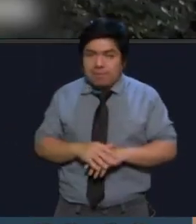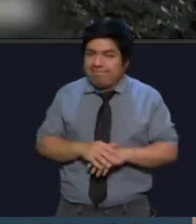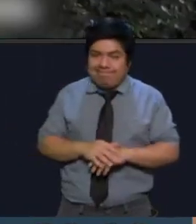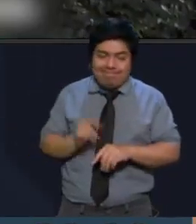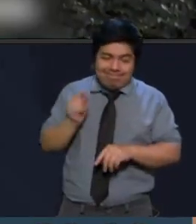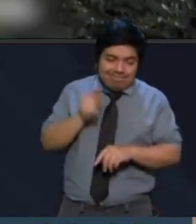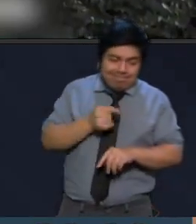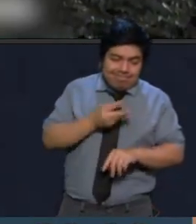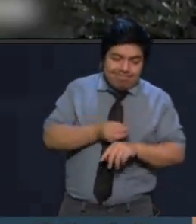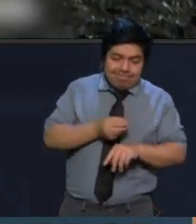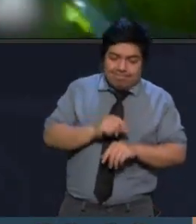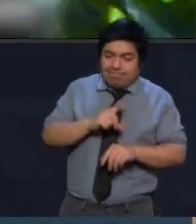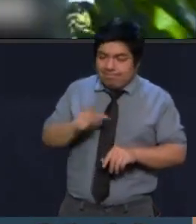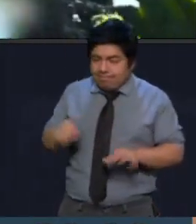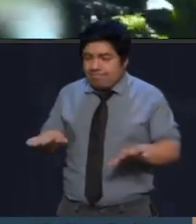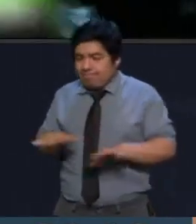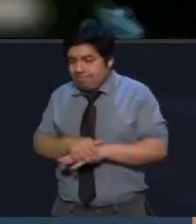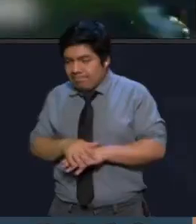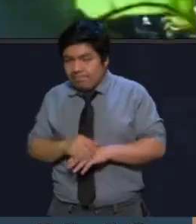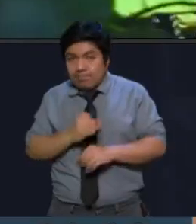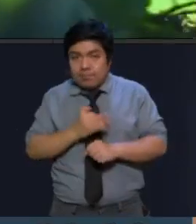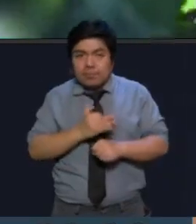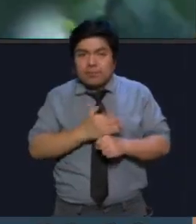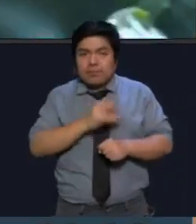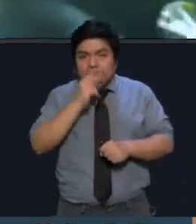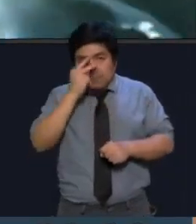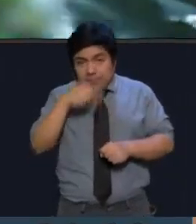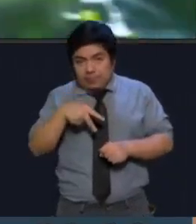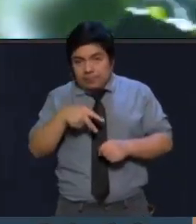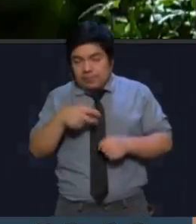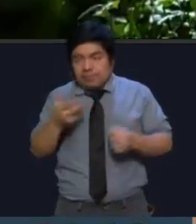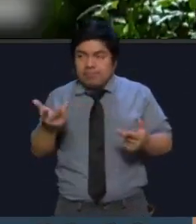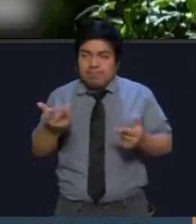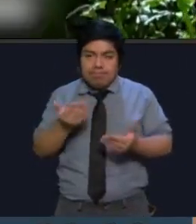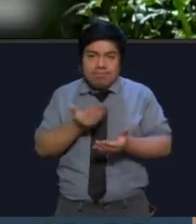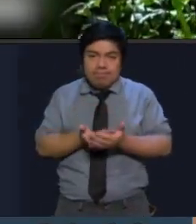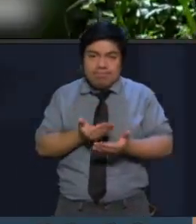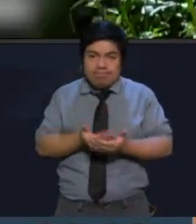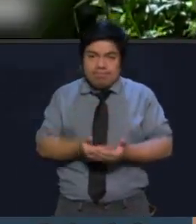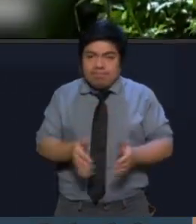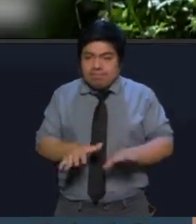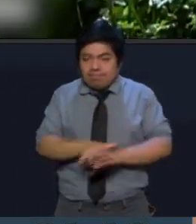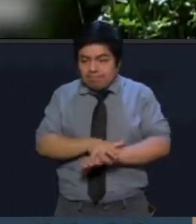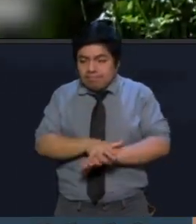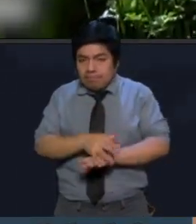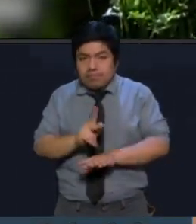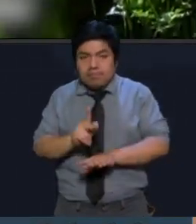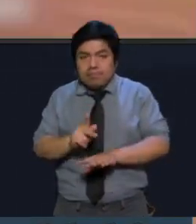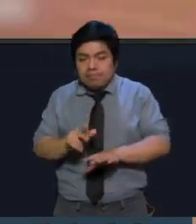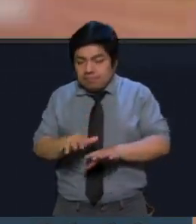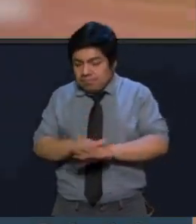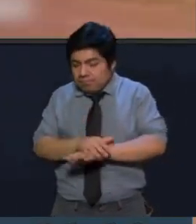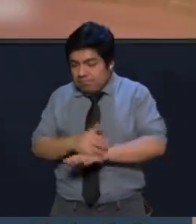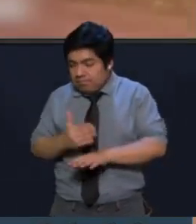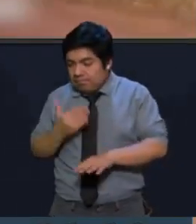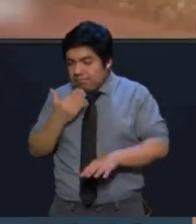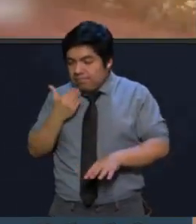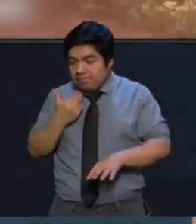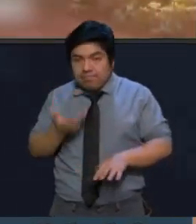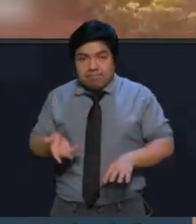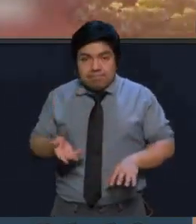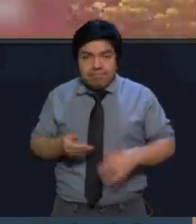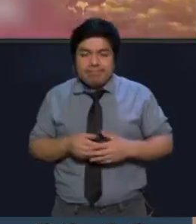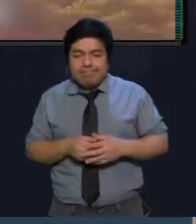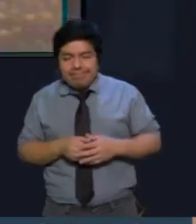alternativas. A estas alturas, México debió haber ya hecho el cambio. ¿Y dónde está el cambio? Doctor,